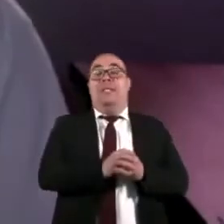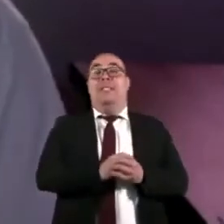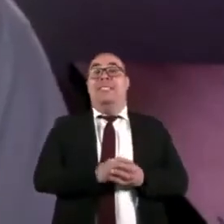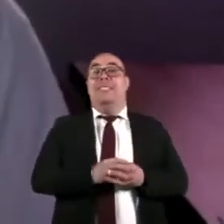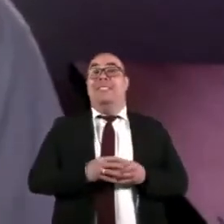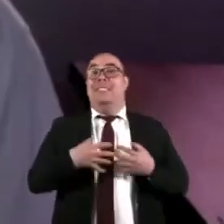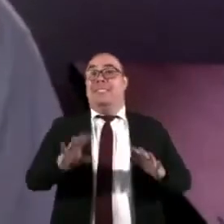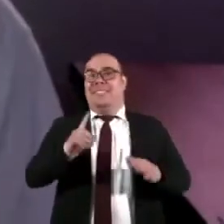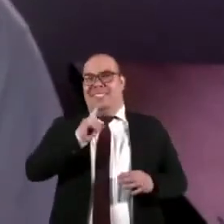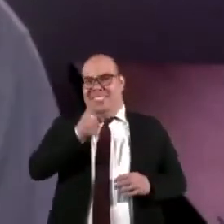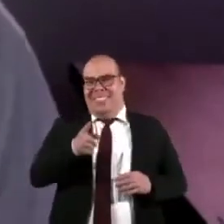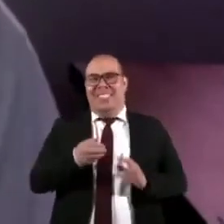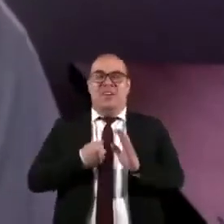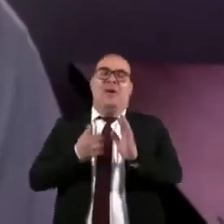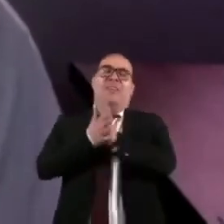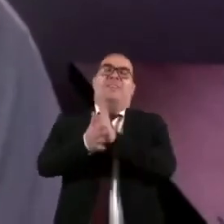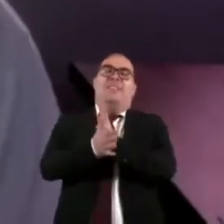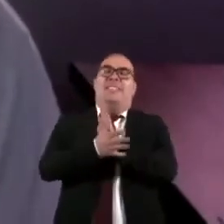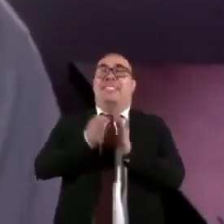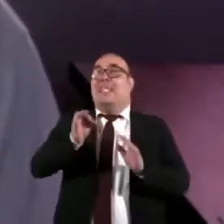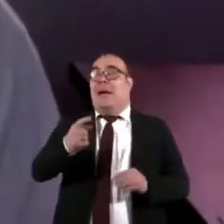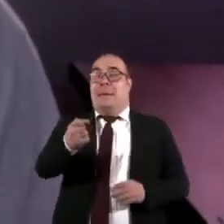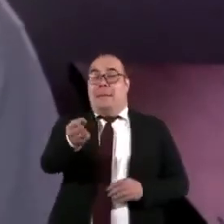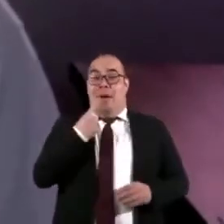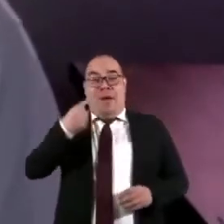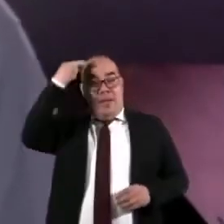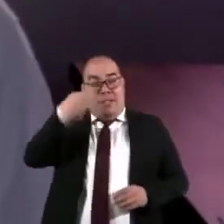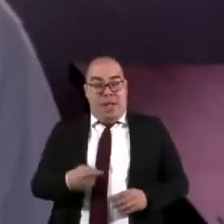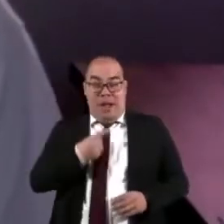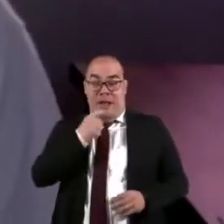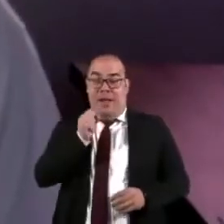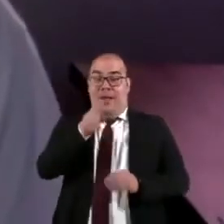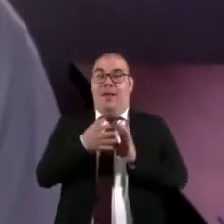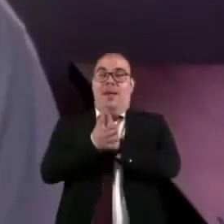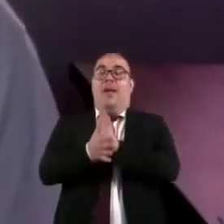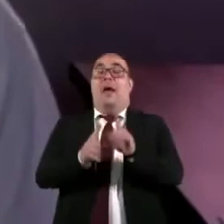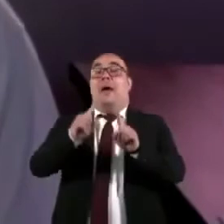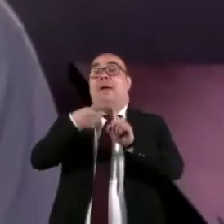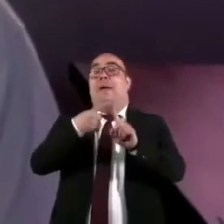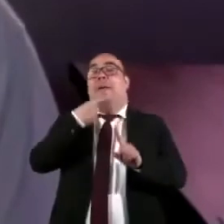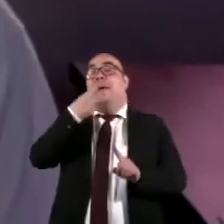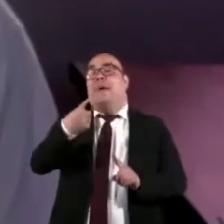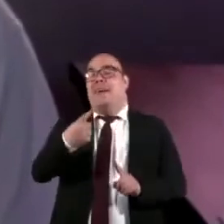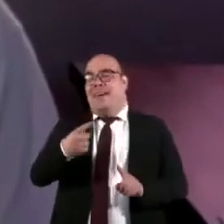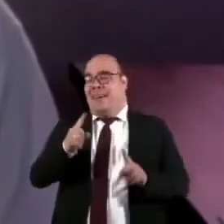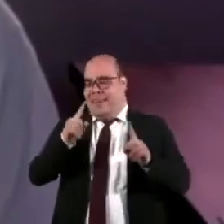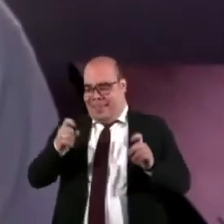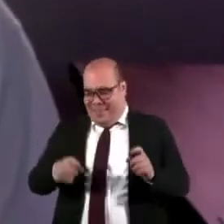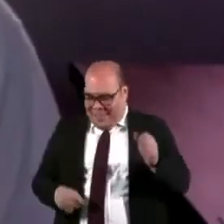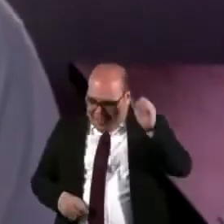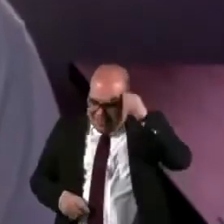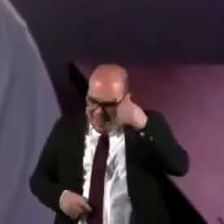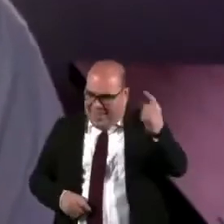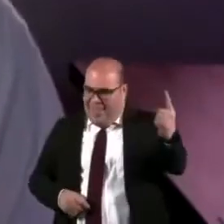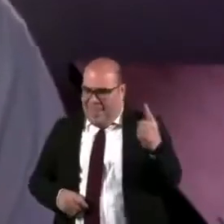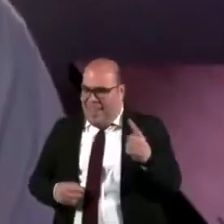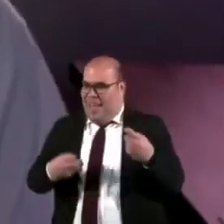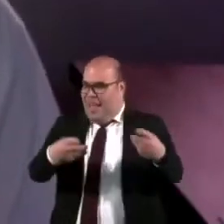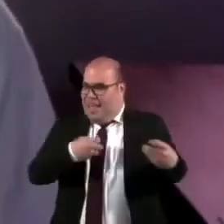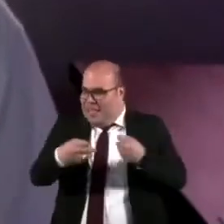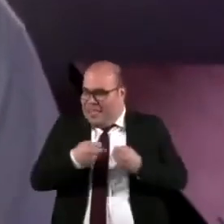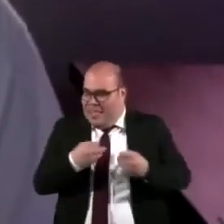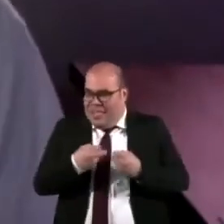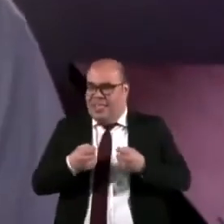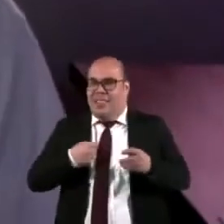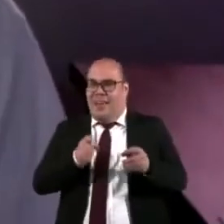he dicho cuando cuento esa historia de que el primero, que supongo yo era guerrillero, que llegó a hablarme sobre, a preguntarme cómo era el tema de